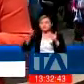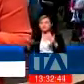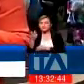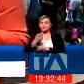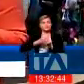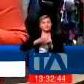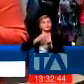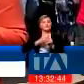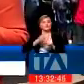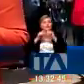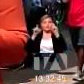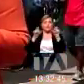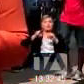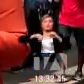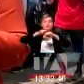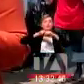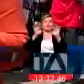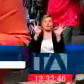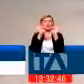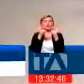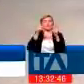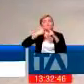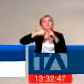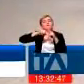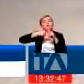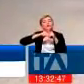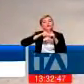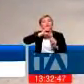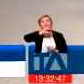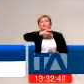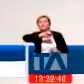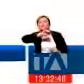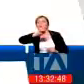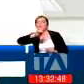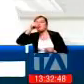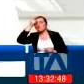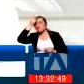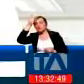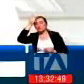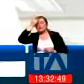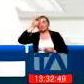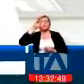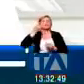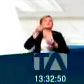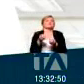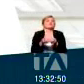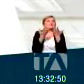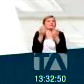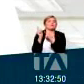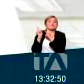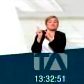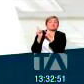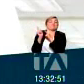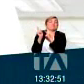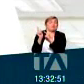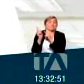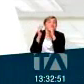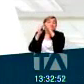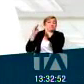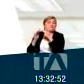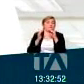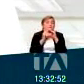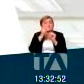Corporación Nacional de Electricidad desde hoy, en cambio, empezó a notificar a los deudores de los 640.000 usuarios residenciales